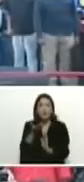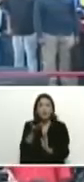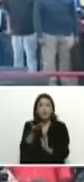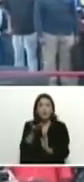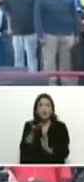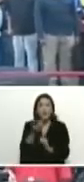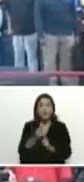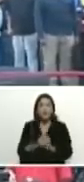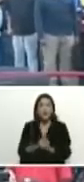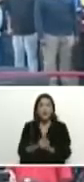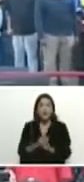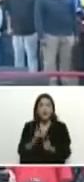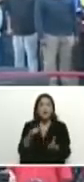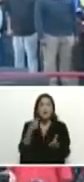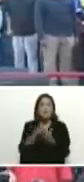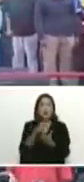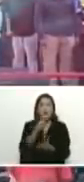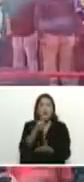del sexta ticket